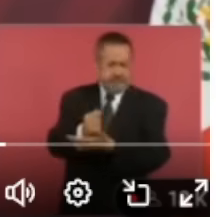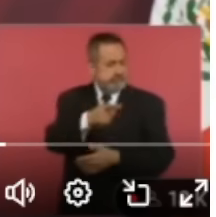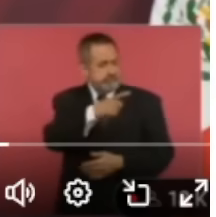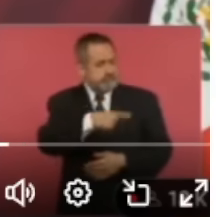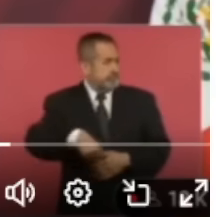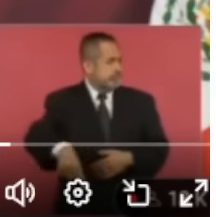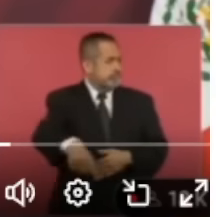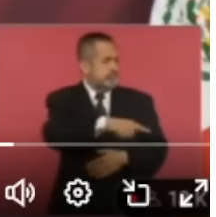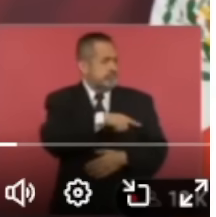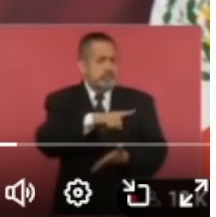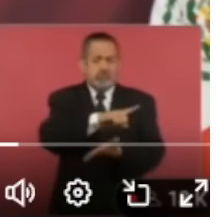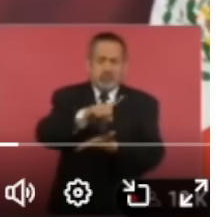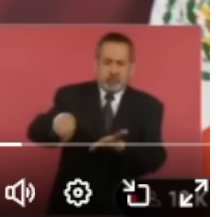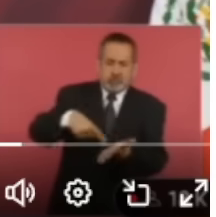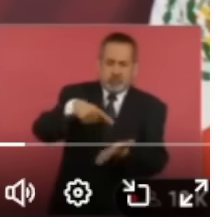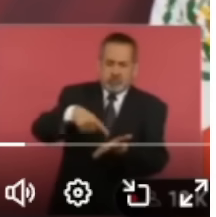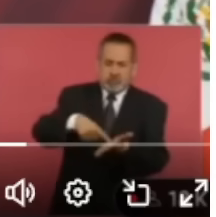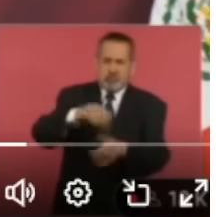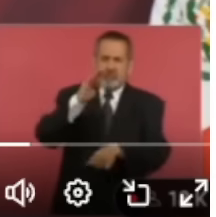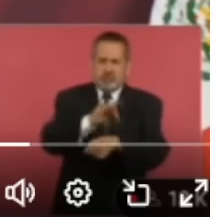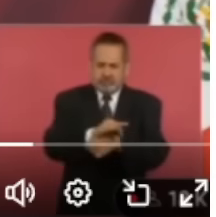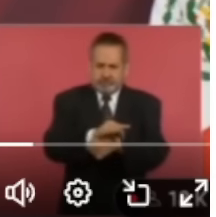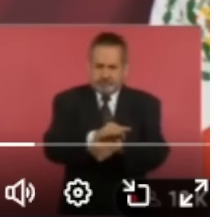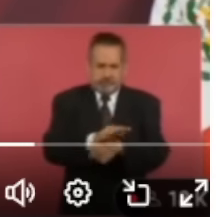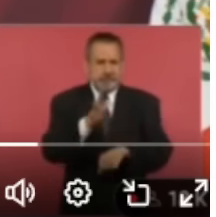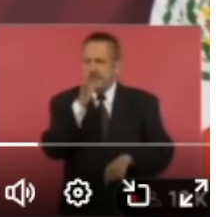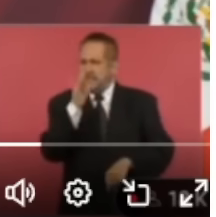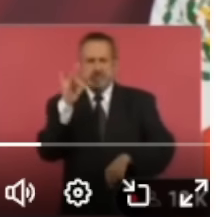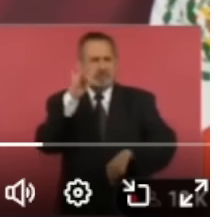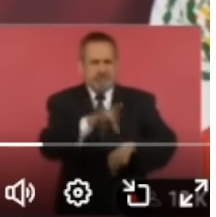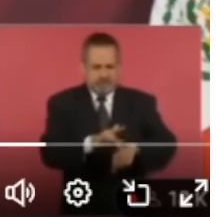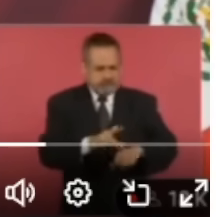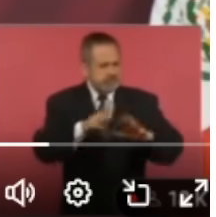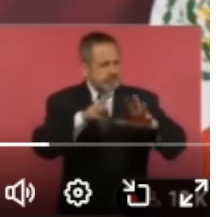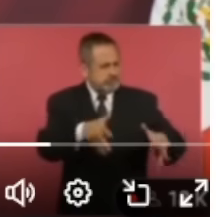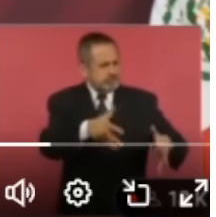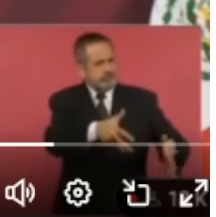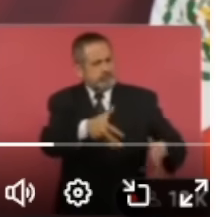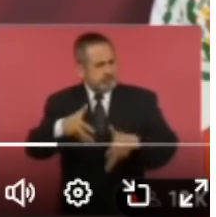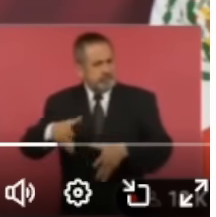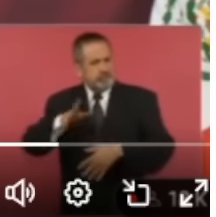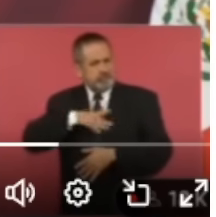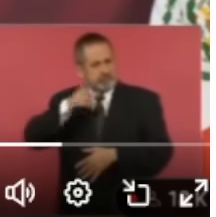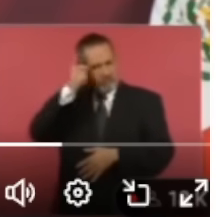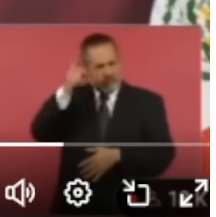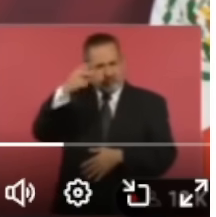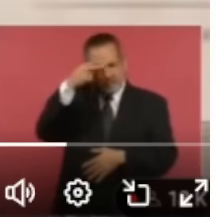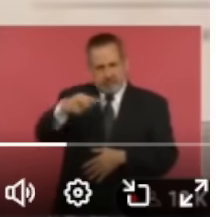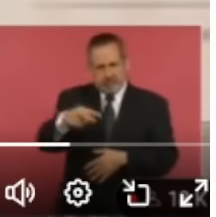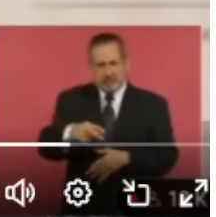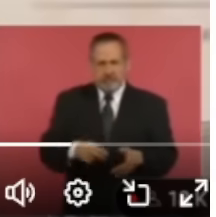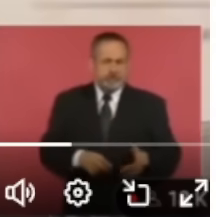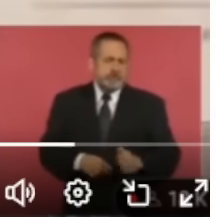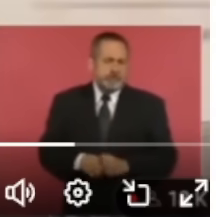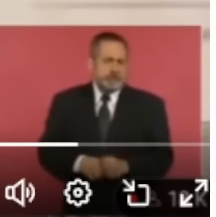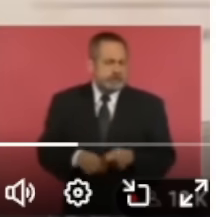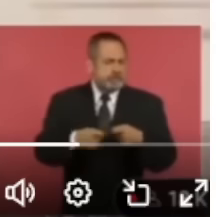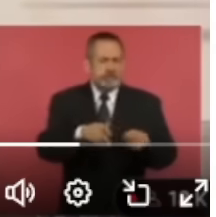decreto para eh destinar toda el área a